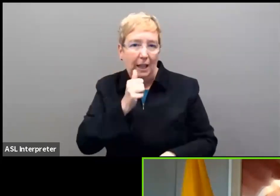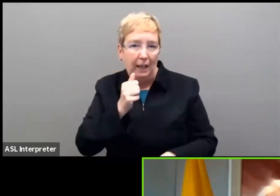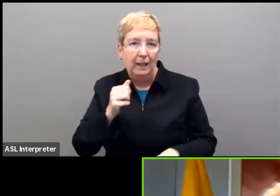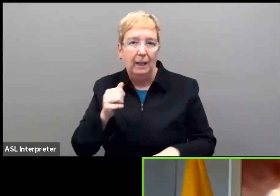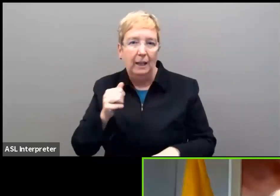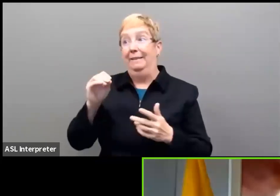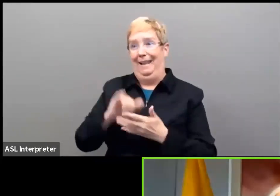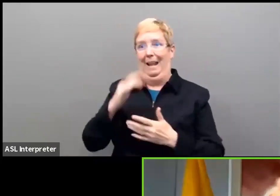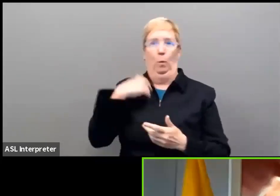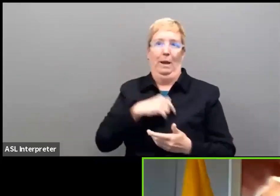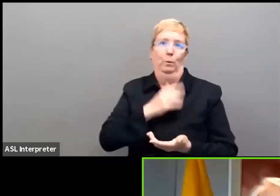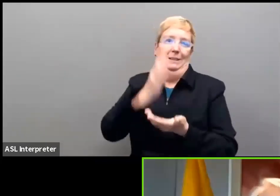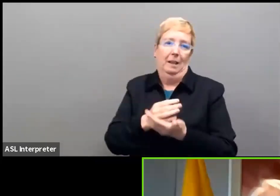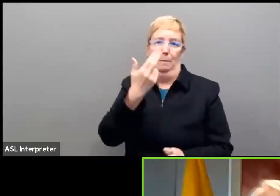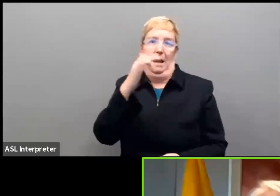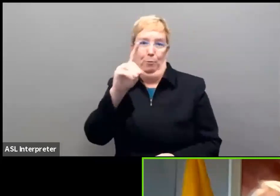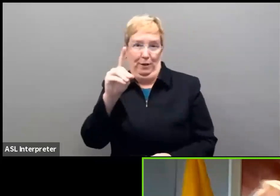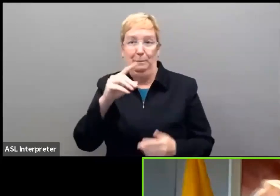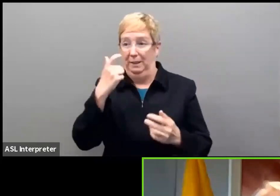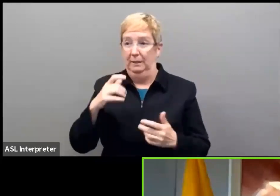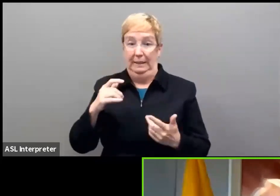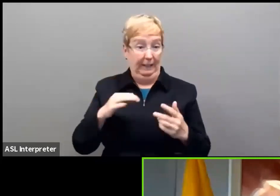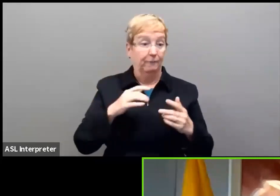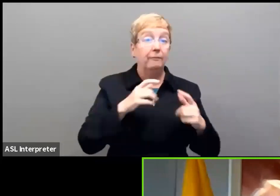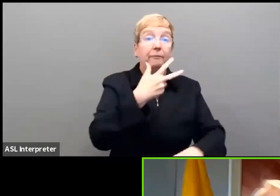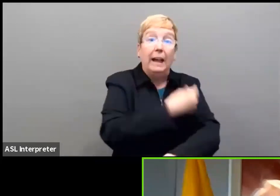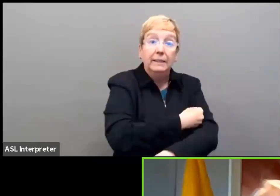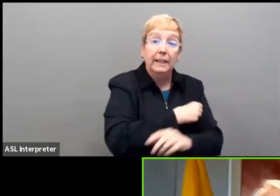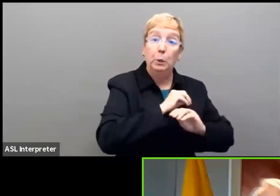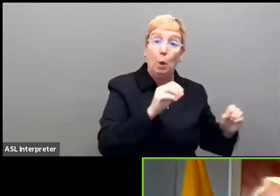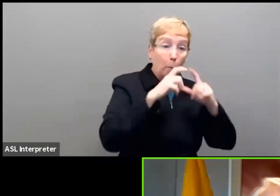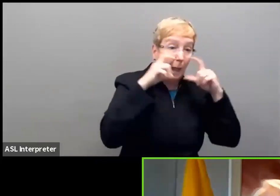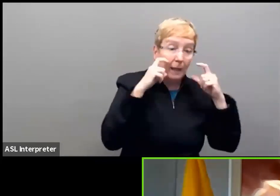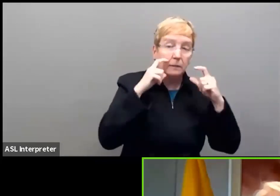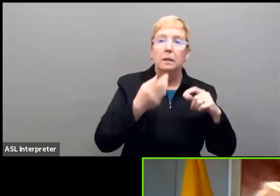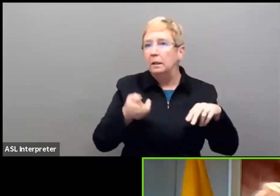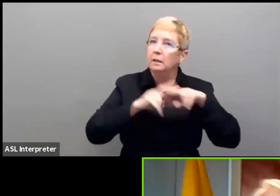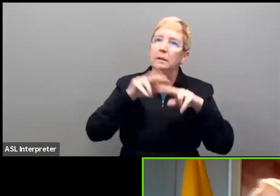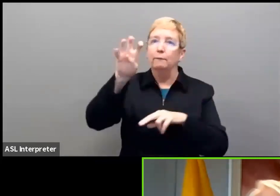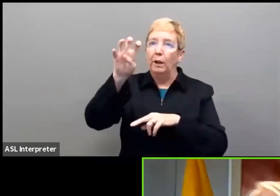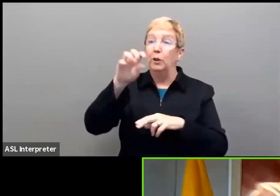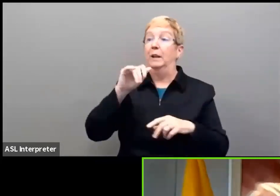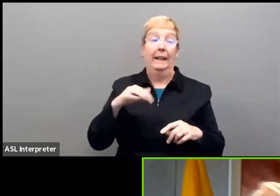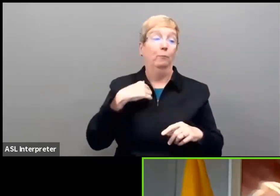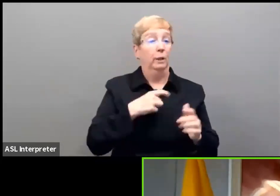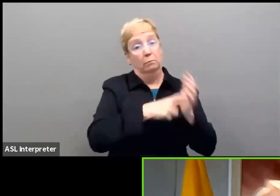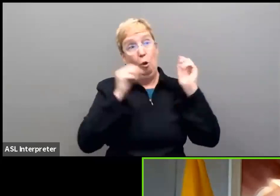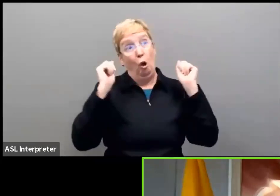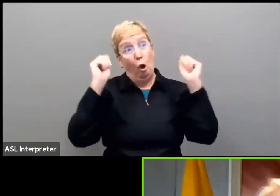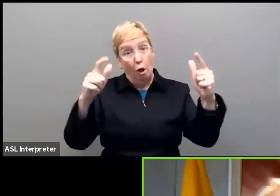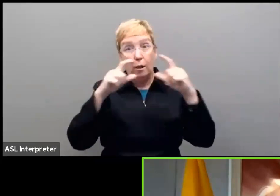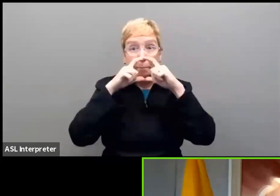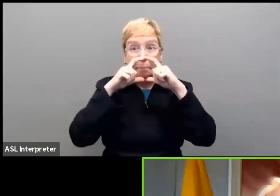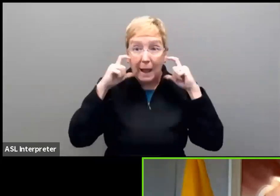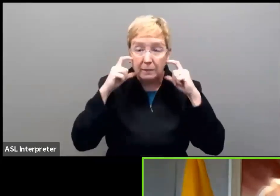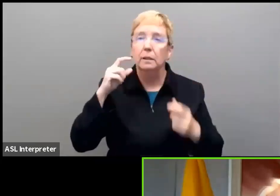con la recuperación económica y las oportunidades de recuperación económica, si utilizamos cubrebocas y eso por